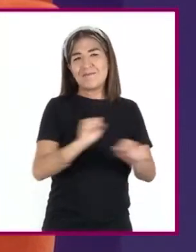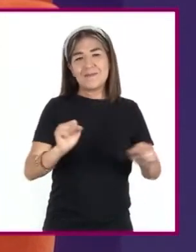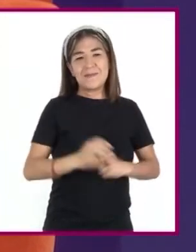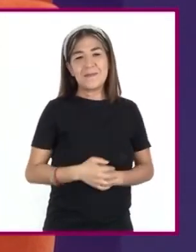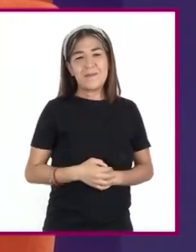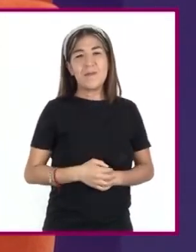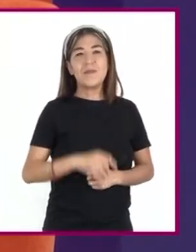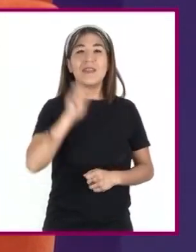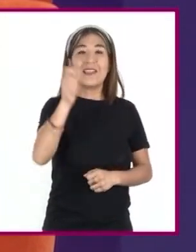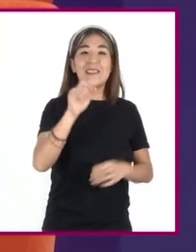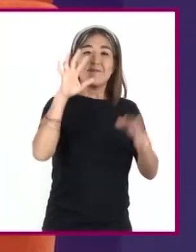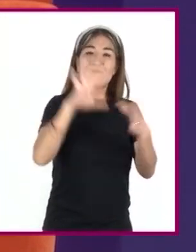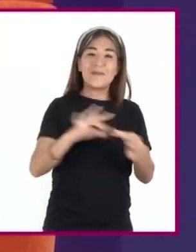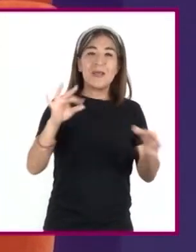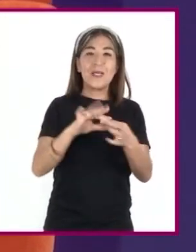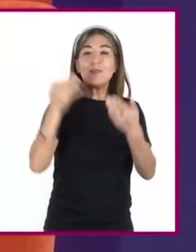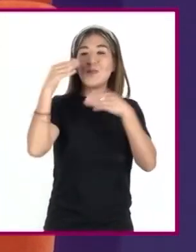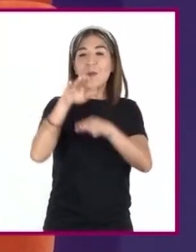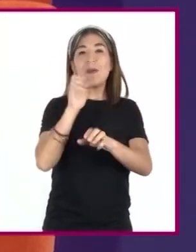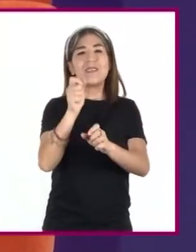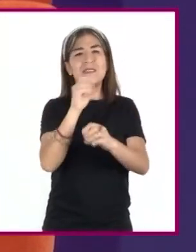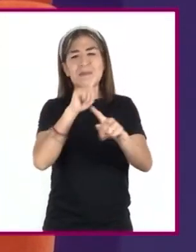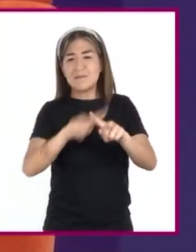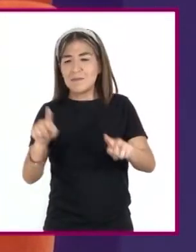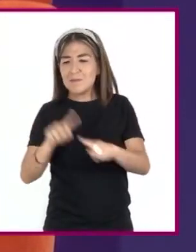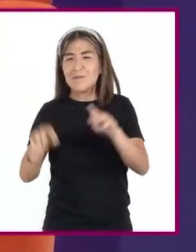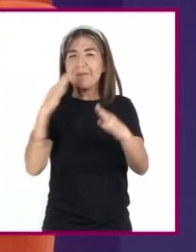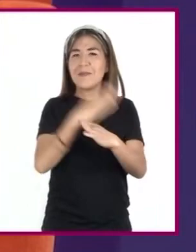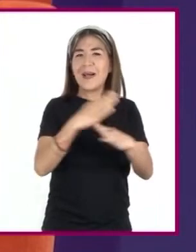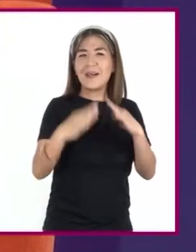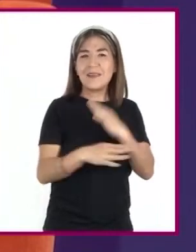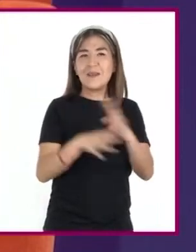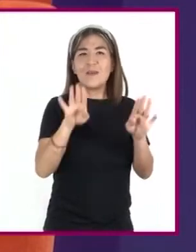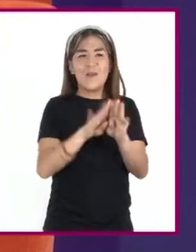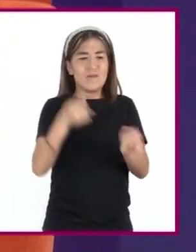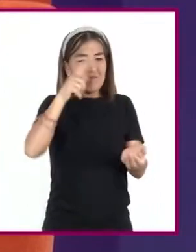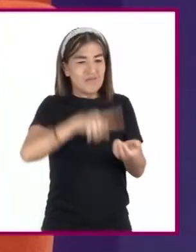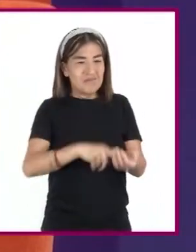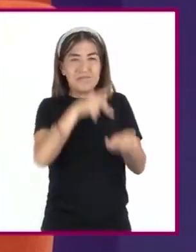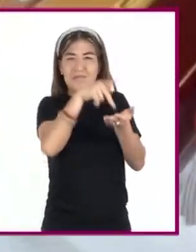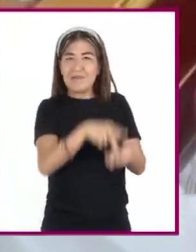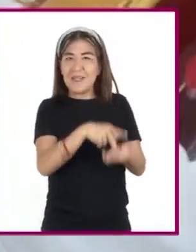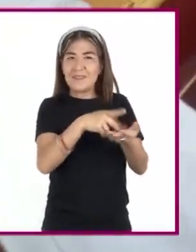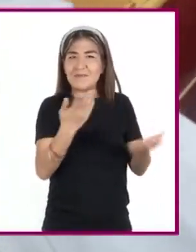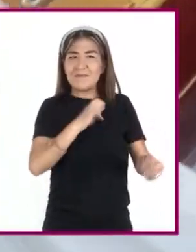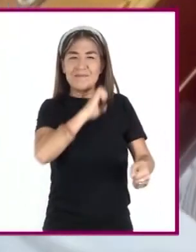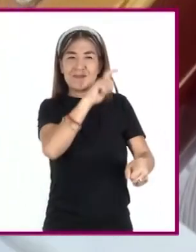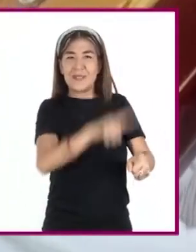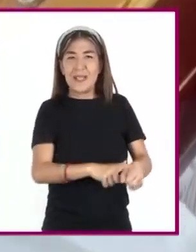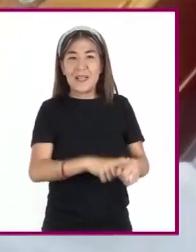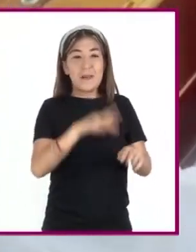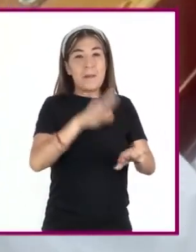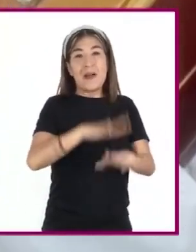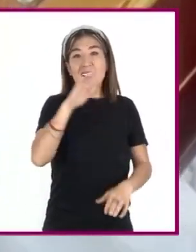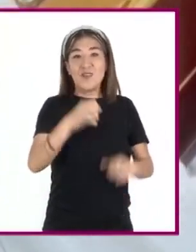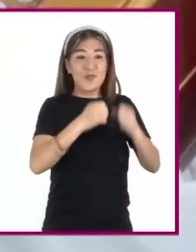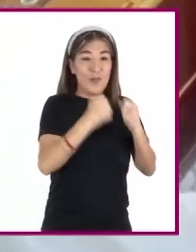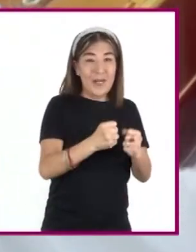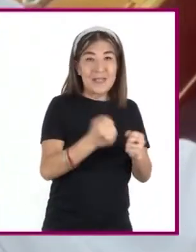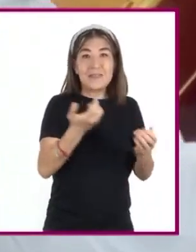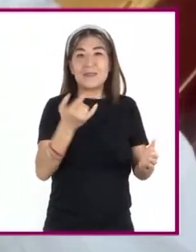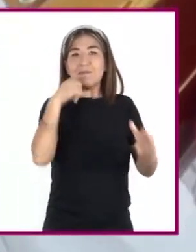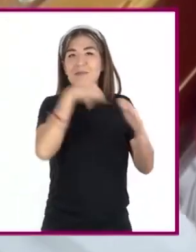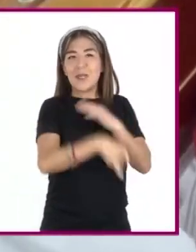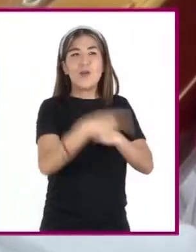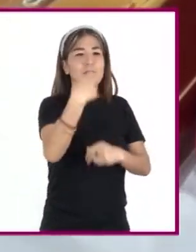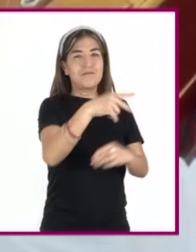El hablar de la materia, su volumen o su masa, extensivas o intensivas podrán ser sus